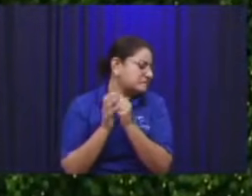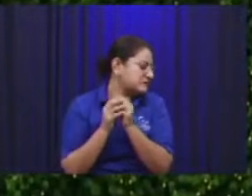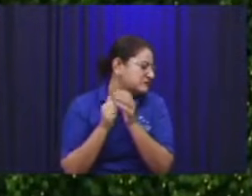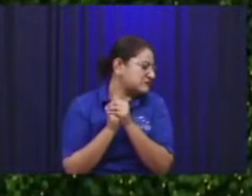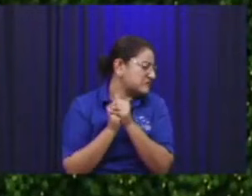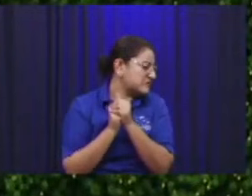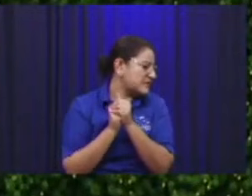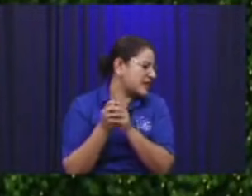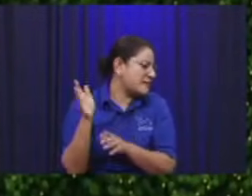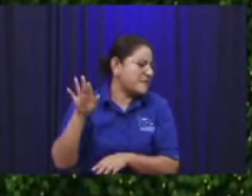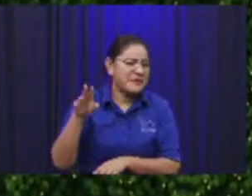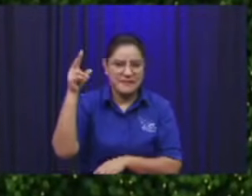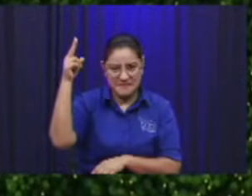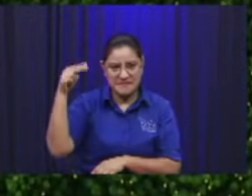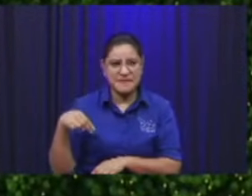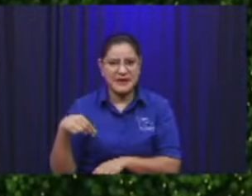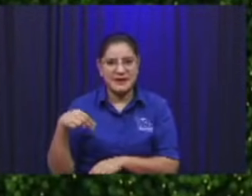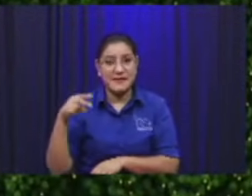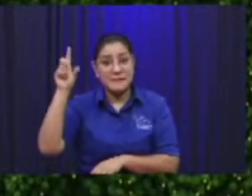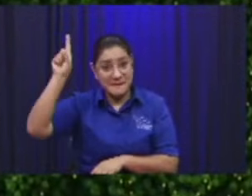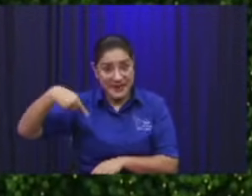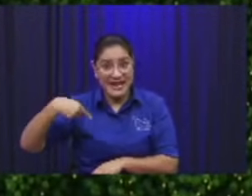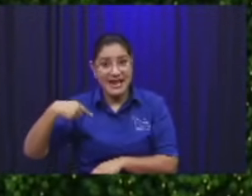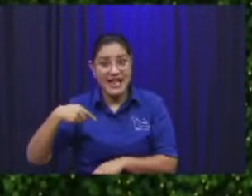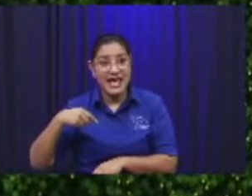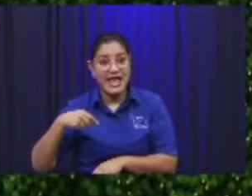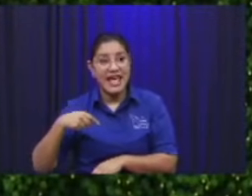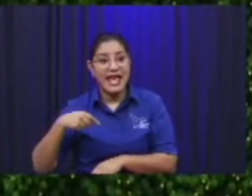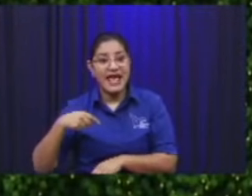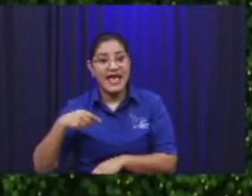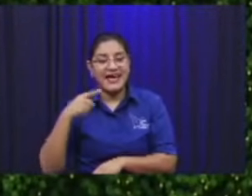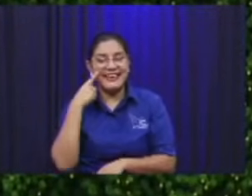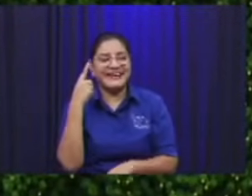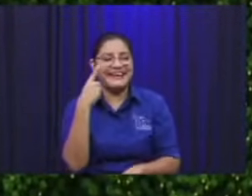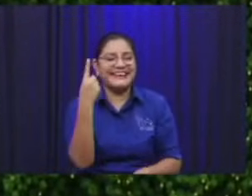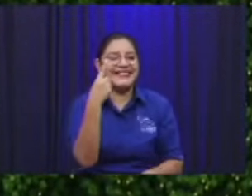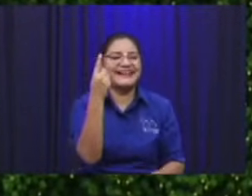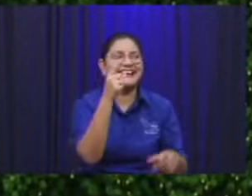venga mañana y busquen en el mapamundi